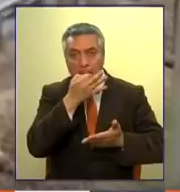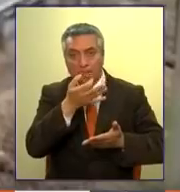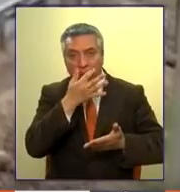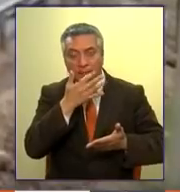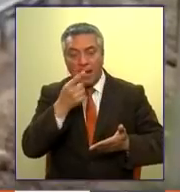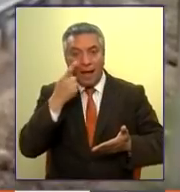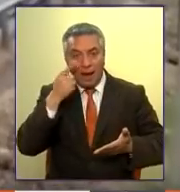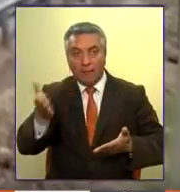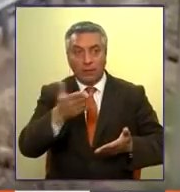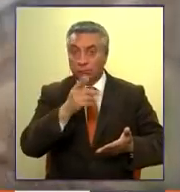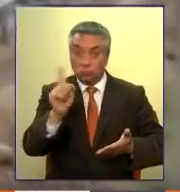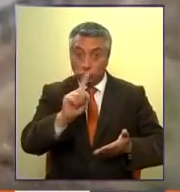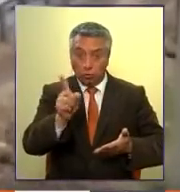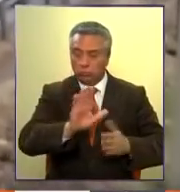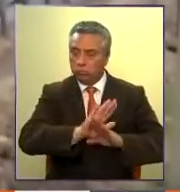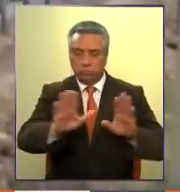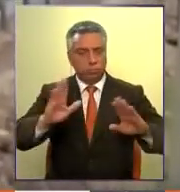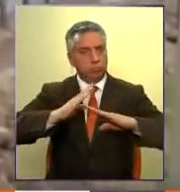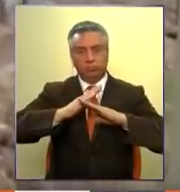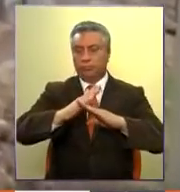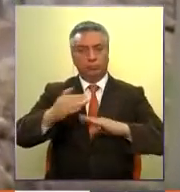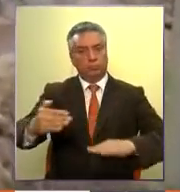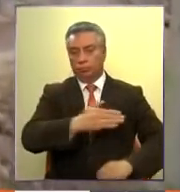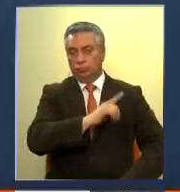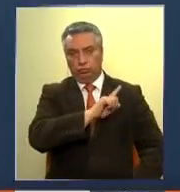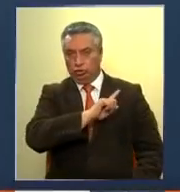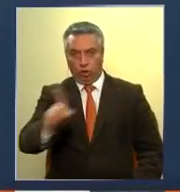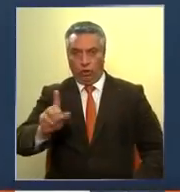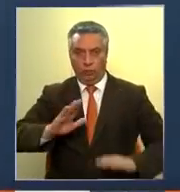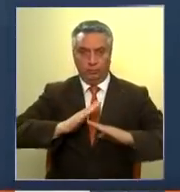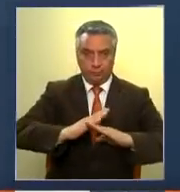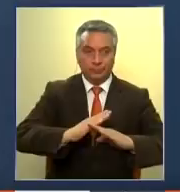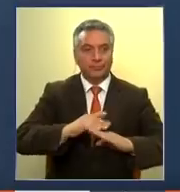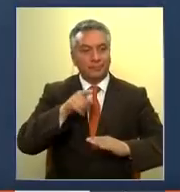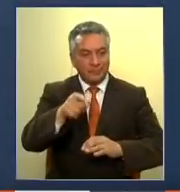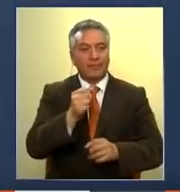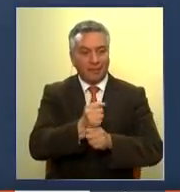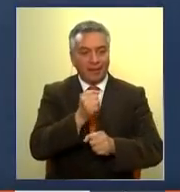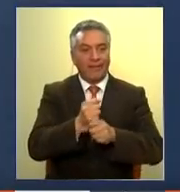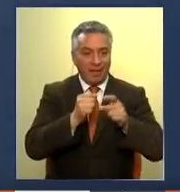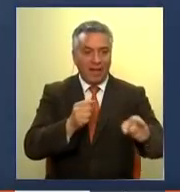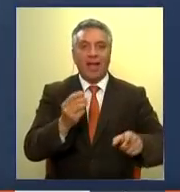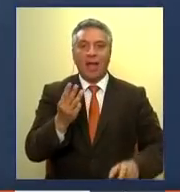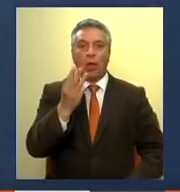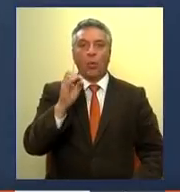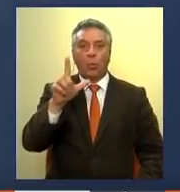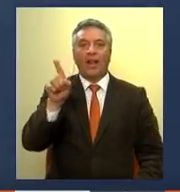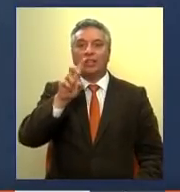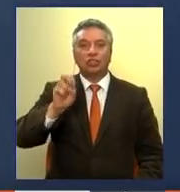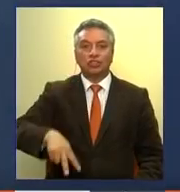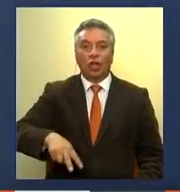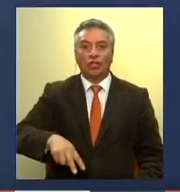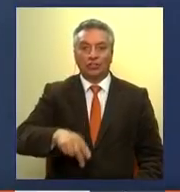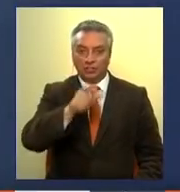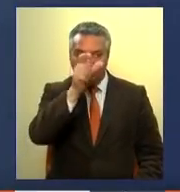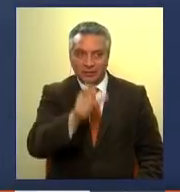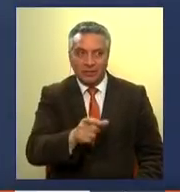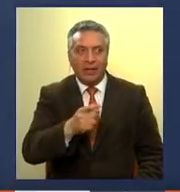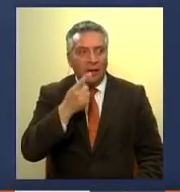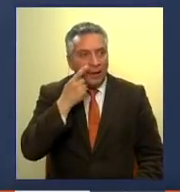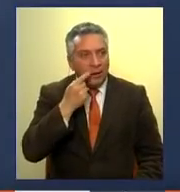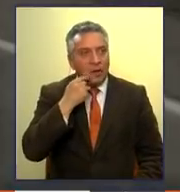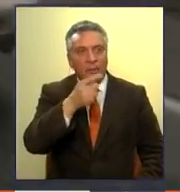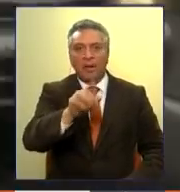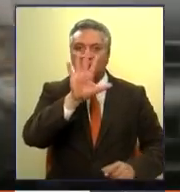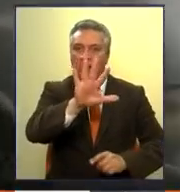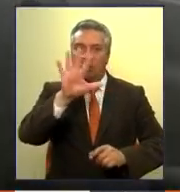ser así impedían su paso en estas tareas se encontraba a wilson santelices ribera de 55 años quien por circunstancias que